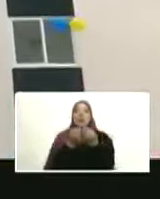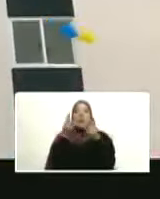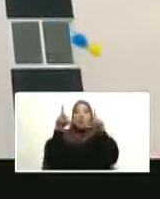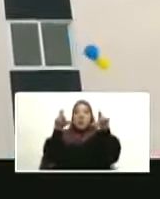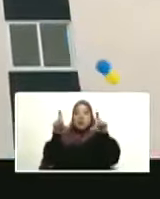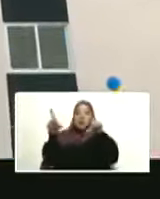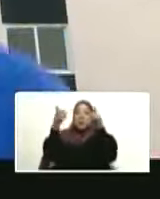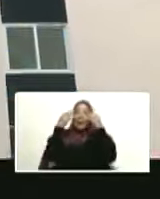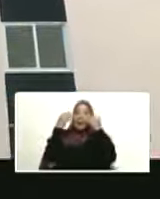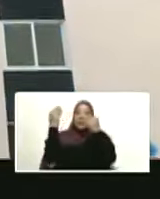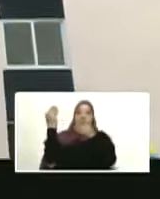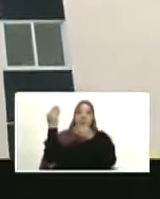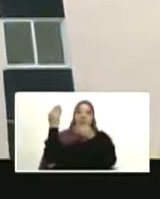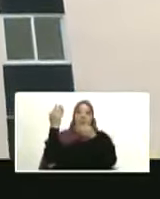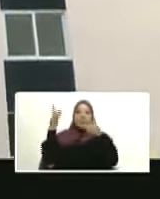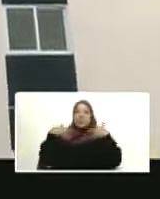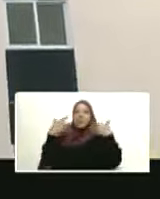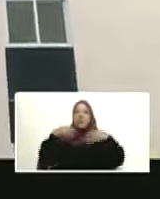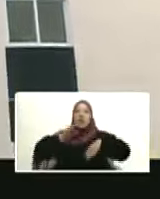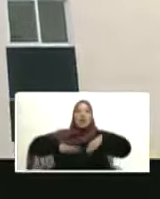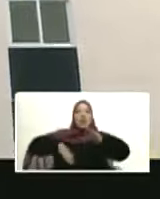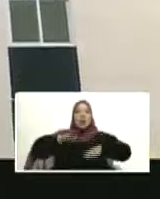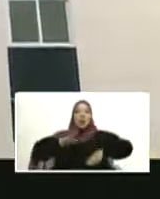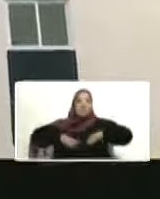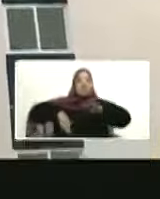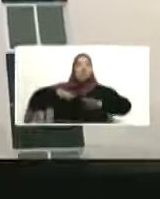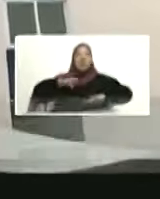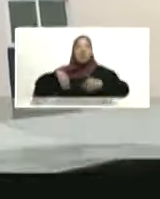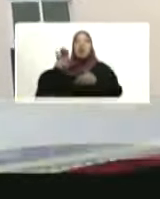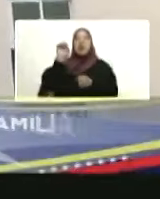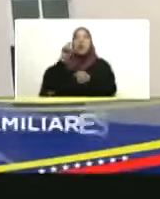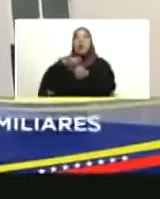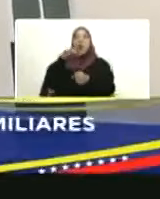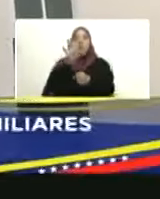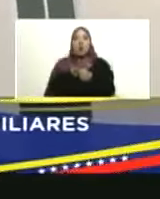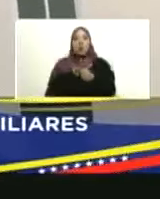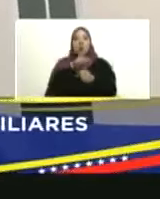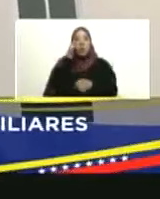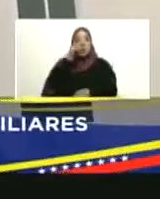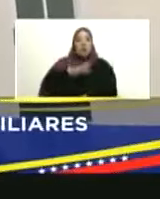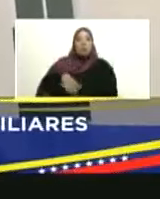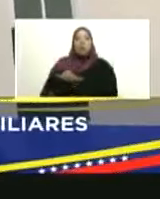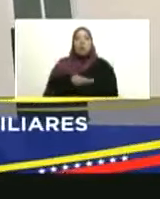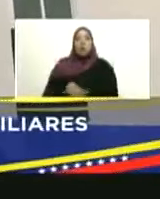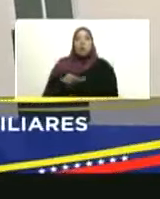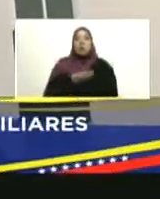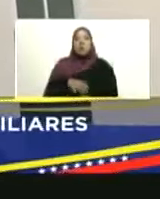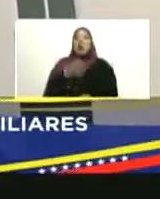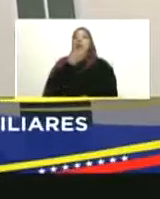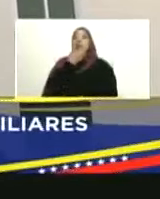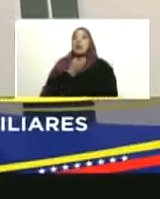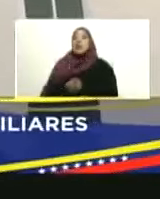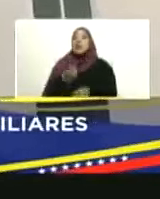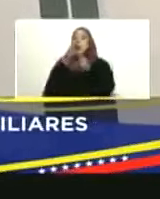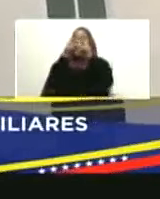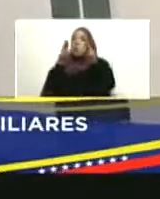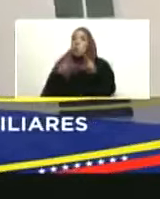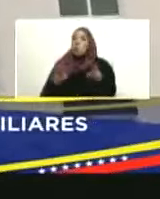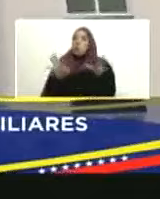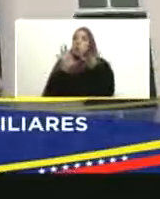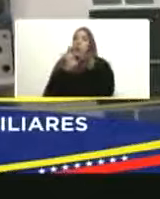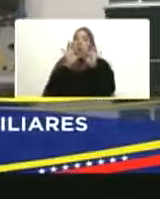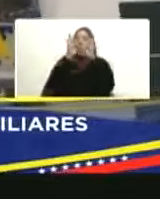imágenes, presidente, con el tambor coreano, con la alegría de este pueblo que llega a diciembre. En unión